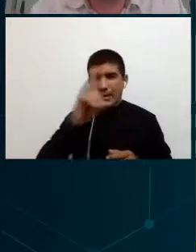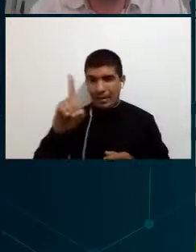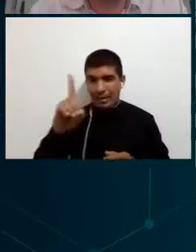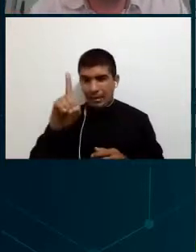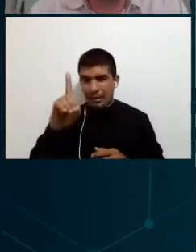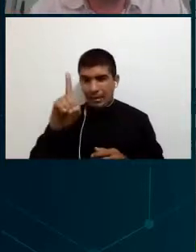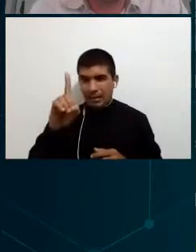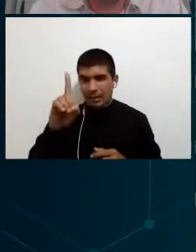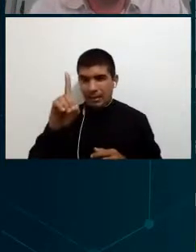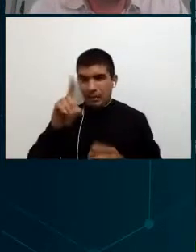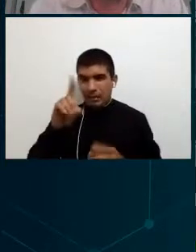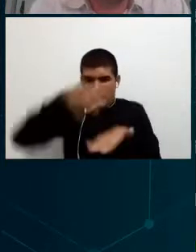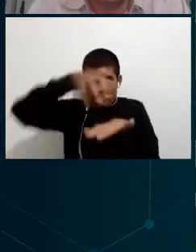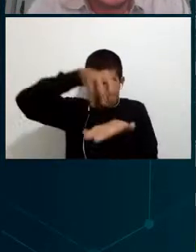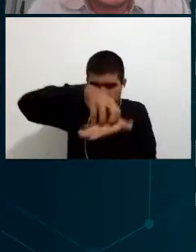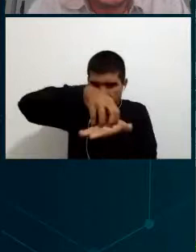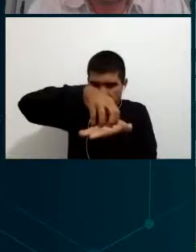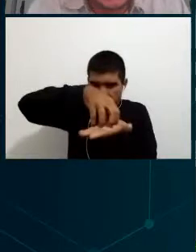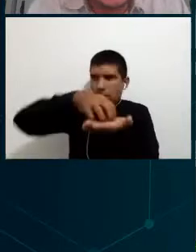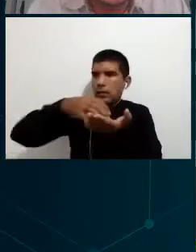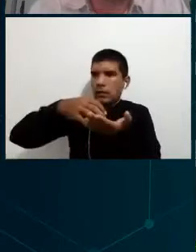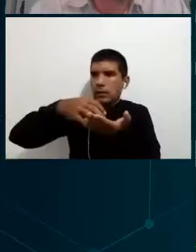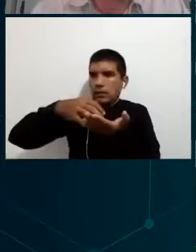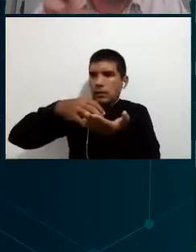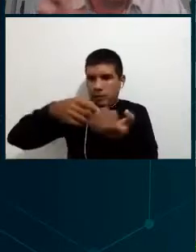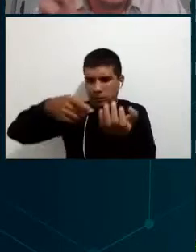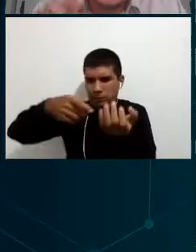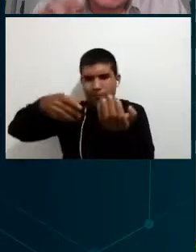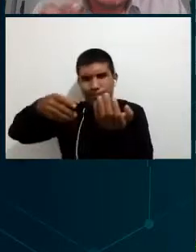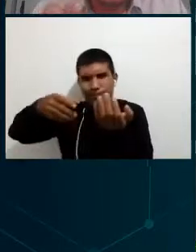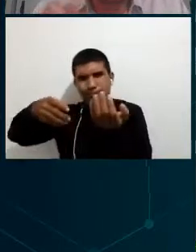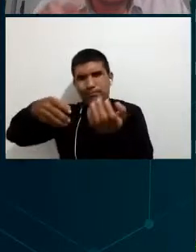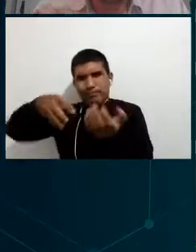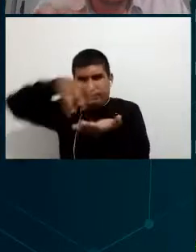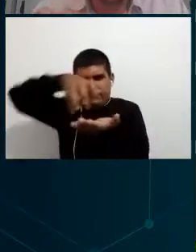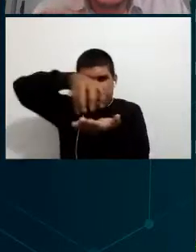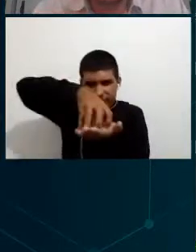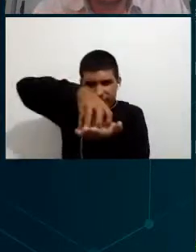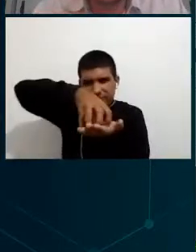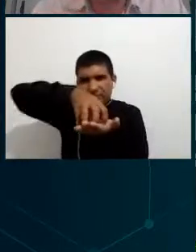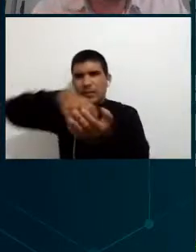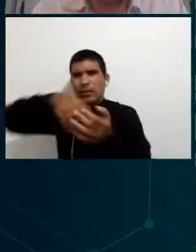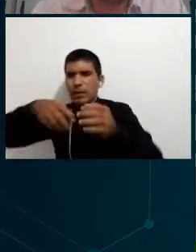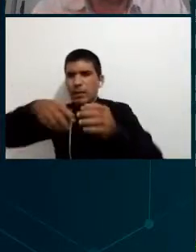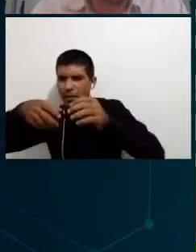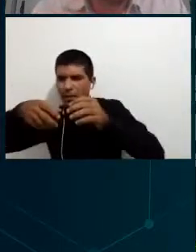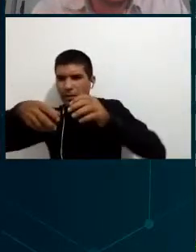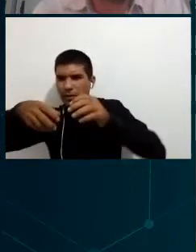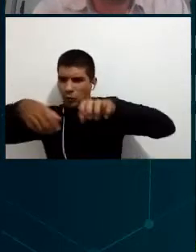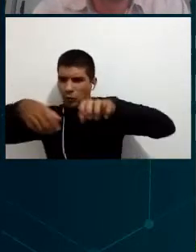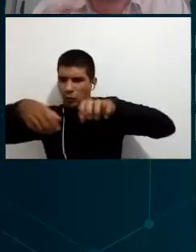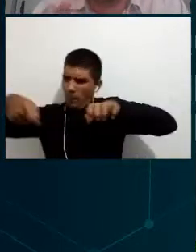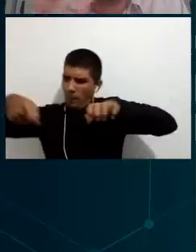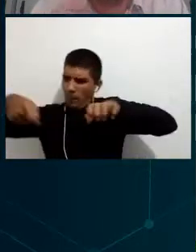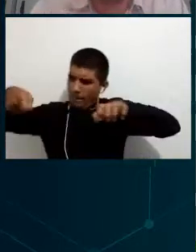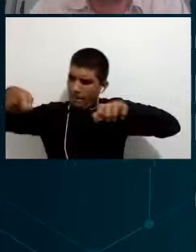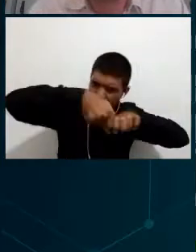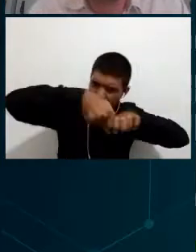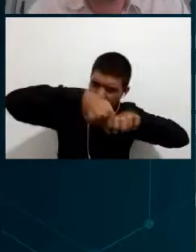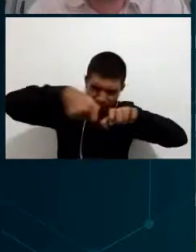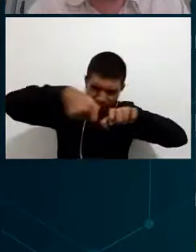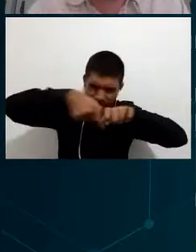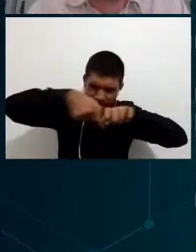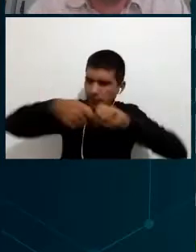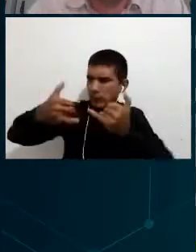medio de fibra óptica directa, ¿cierto? Y en la red MPLS, con el equipo de MPLS, se pone una